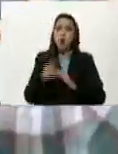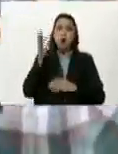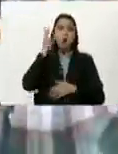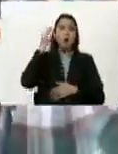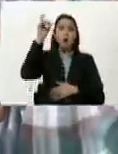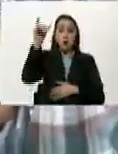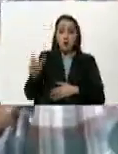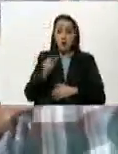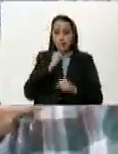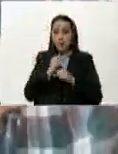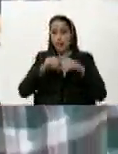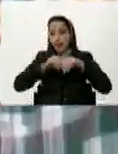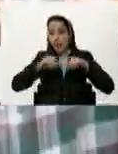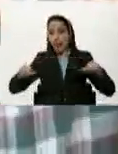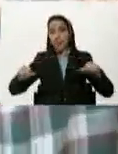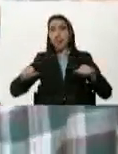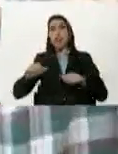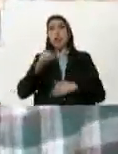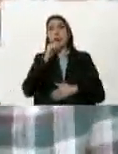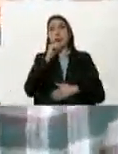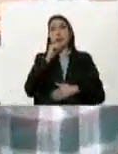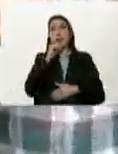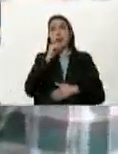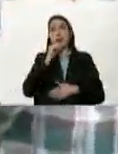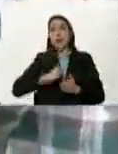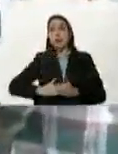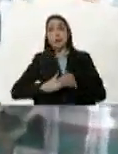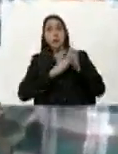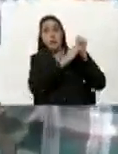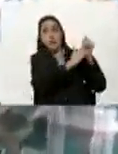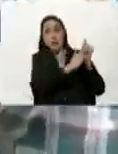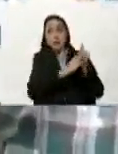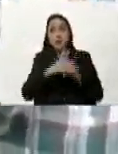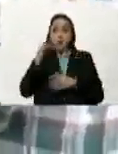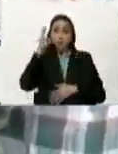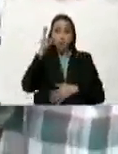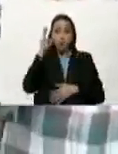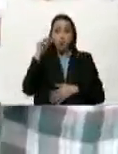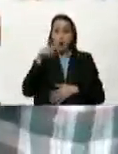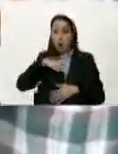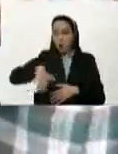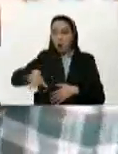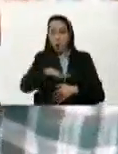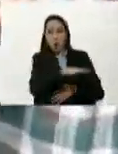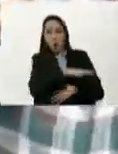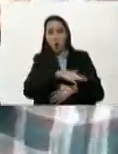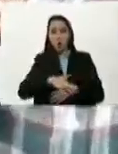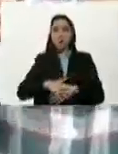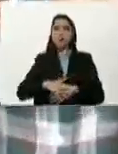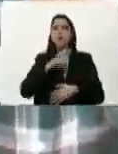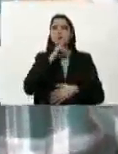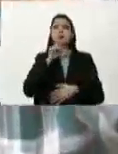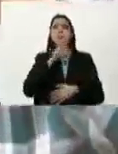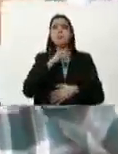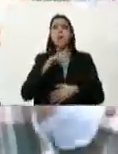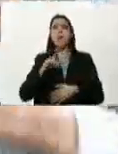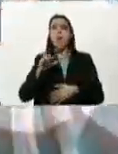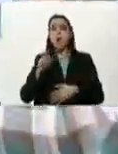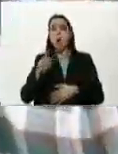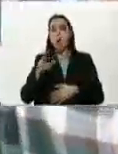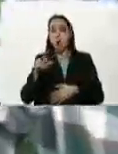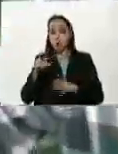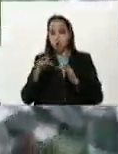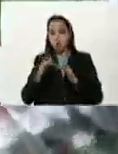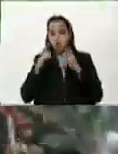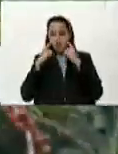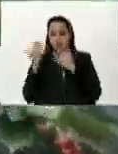de acá como el poder de la mujer en el campo venezolano me gusta comprar productora milagros le hacemos el pase